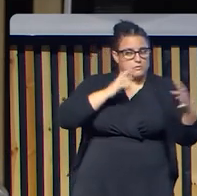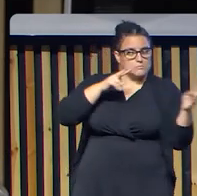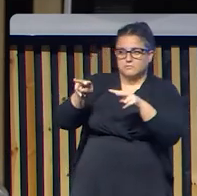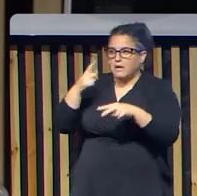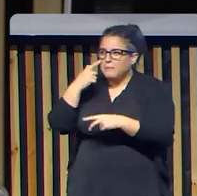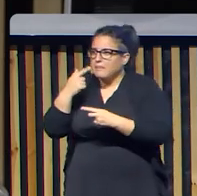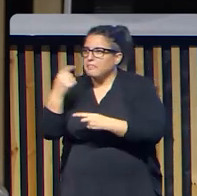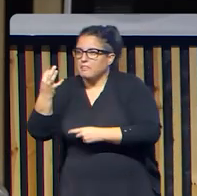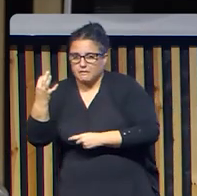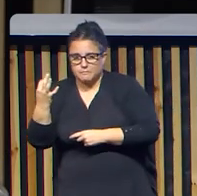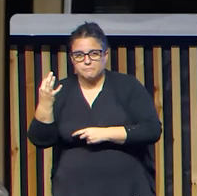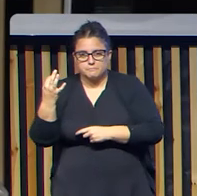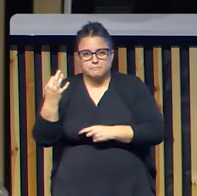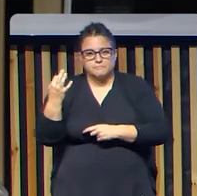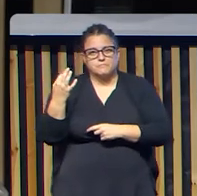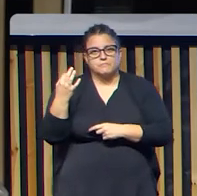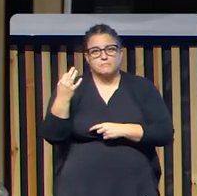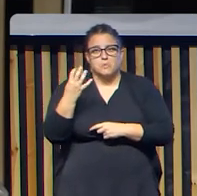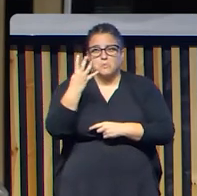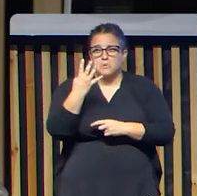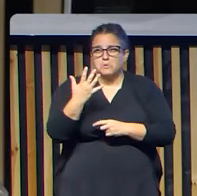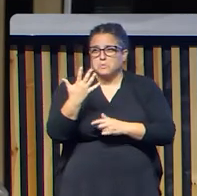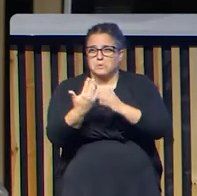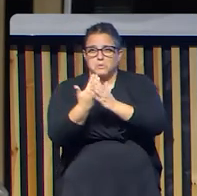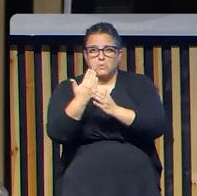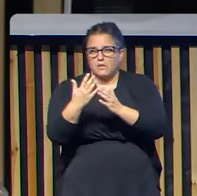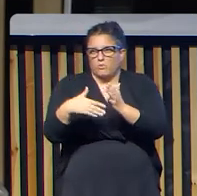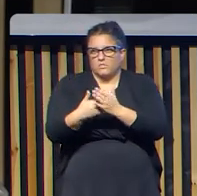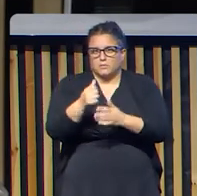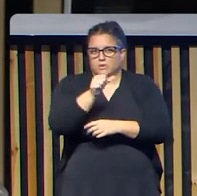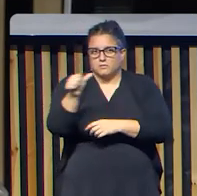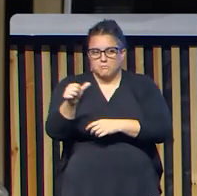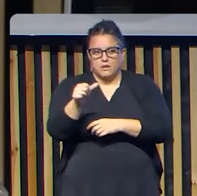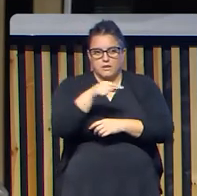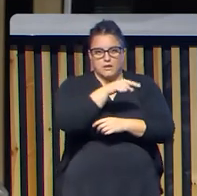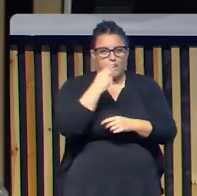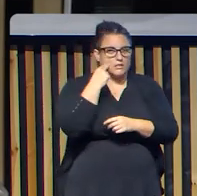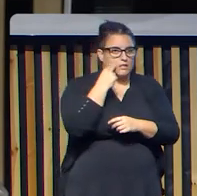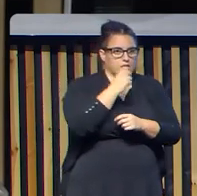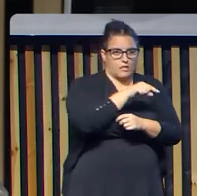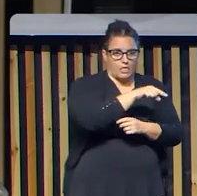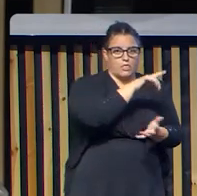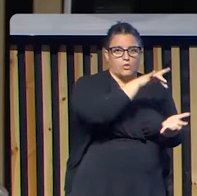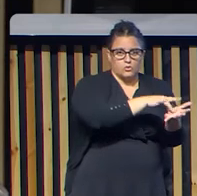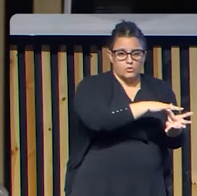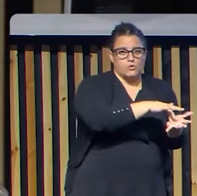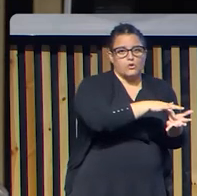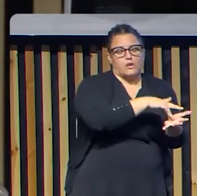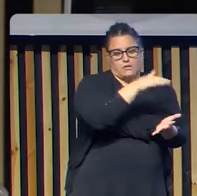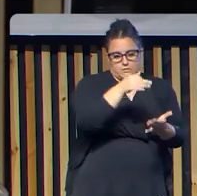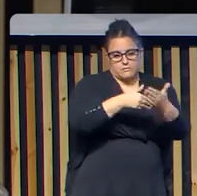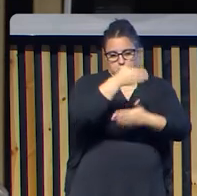a los cuatro o cinco días O quizá una semana de haber ocurrido el atentado y que naturalmente fuera portada